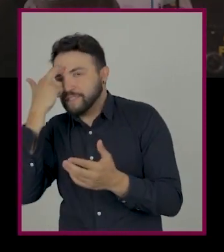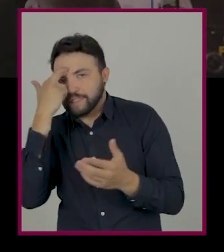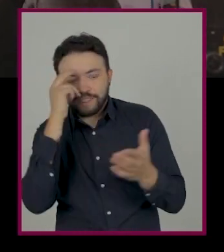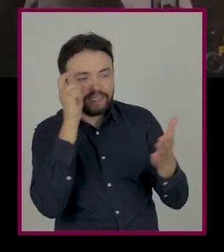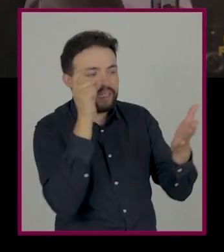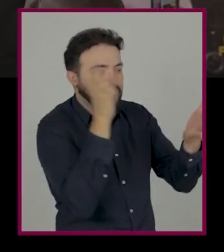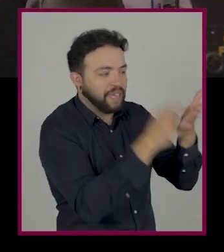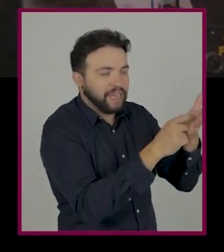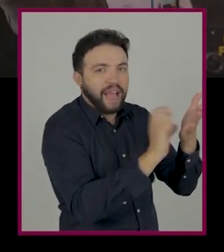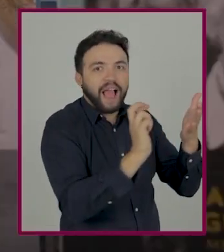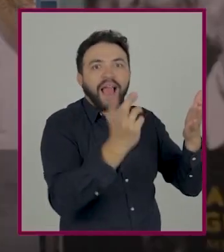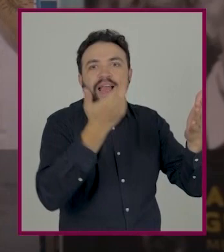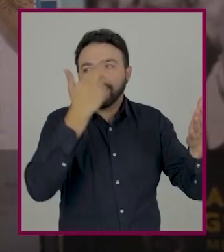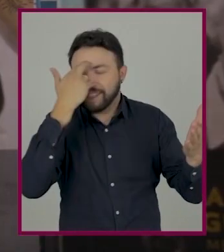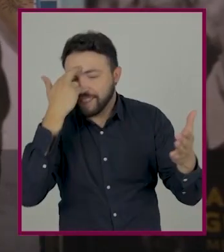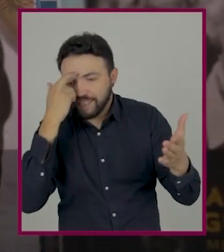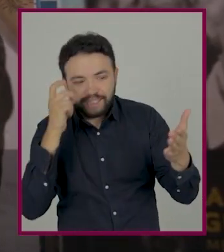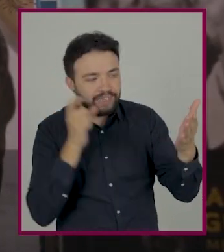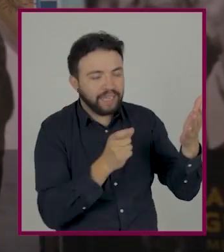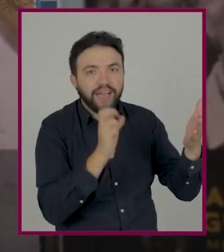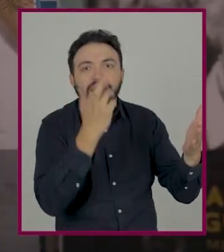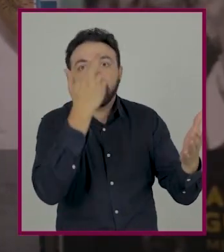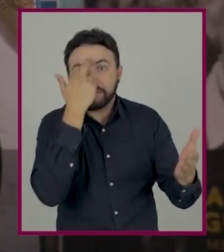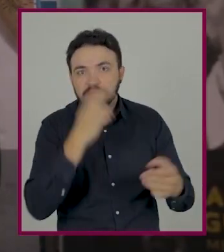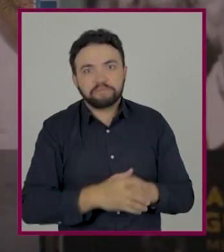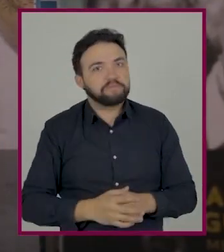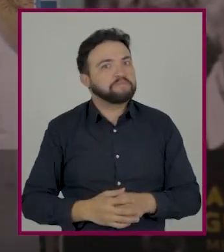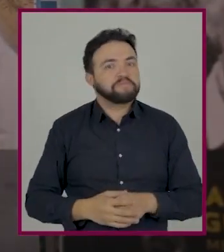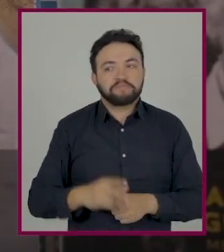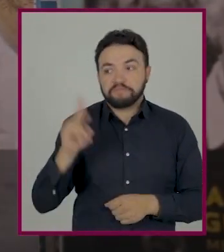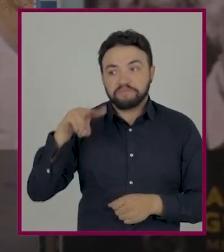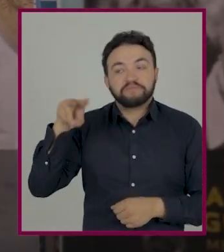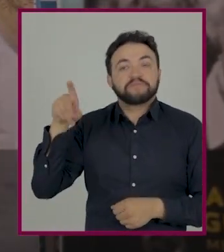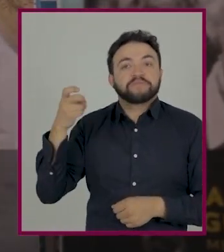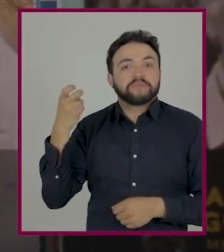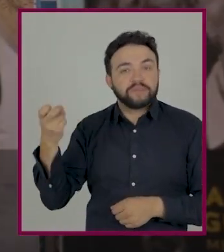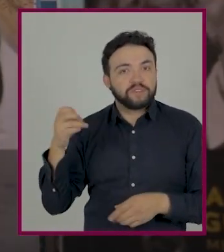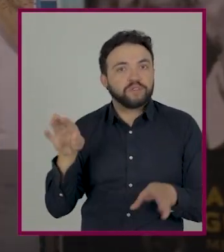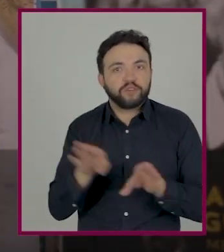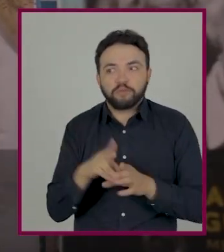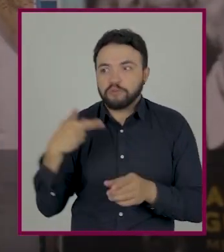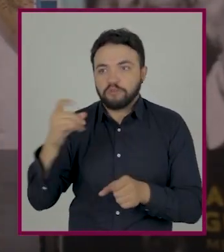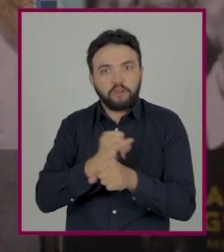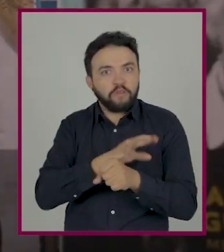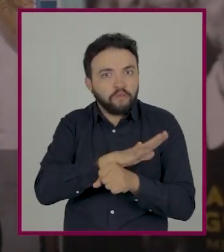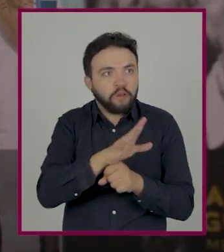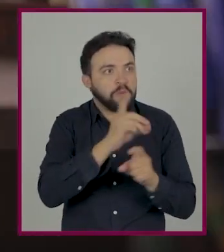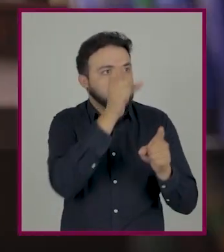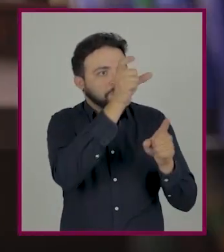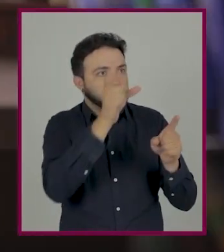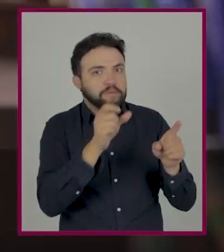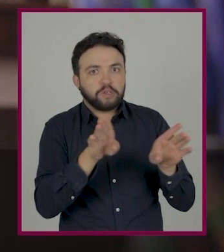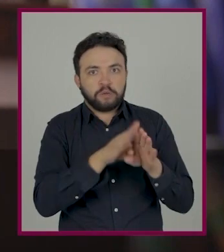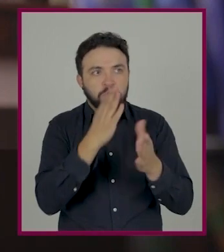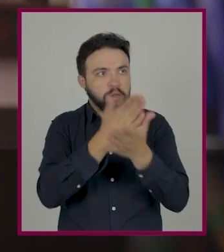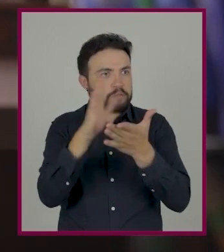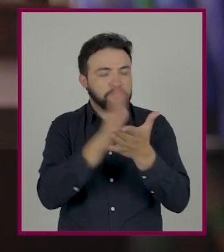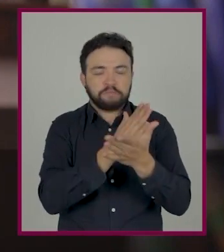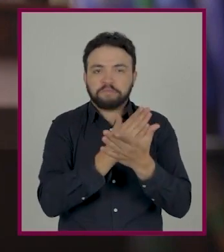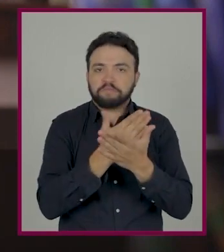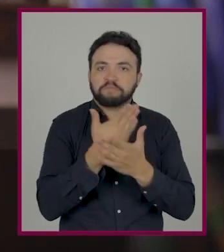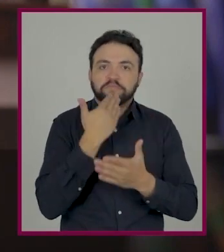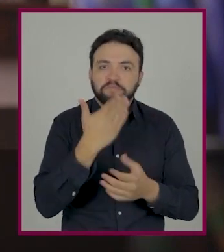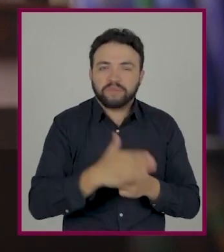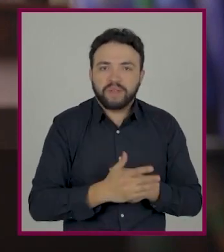por las mañanas para recordar por qué exactamente puse esa palabra o ese concepto. Me parece una gran forma